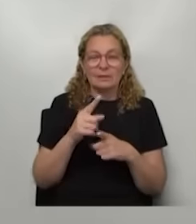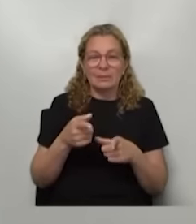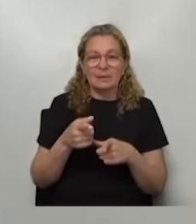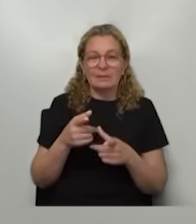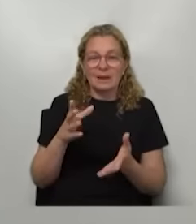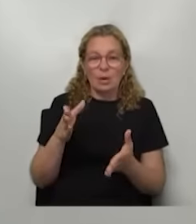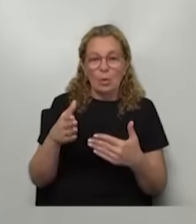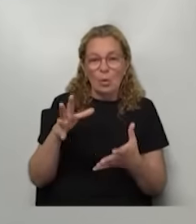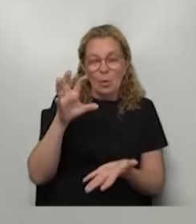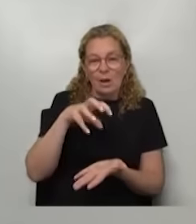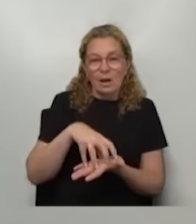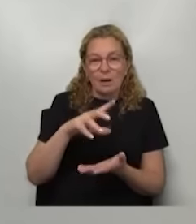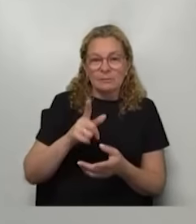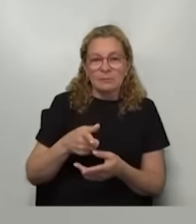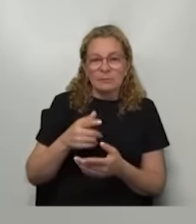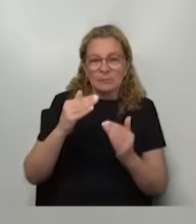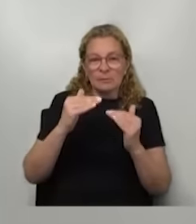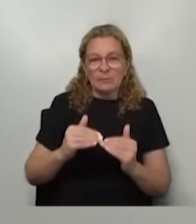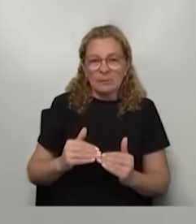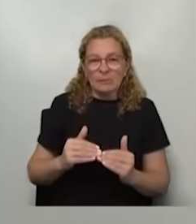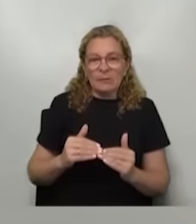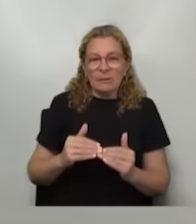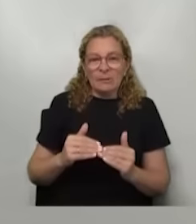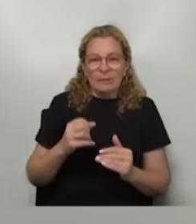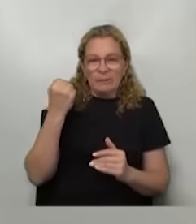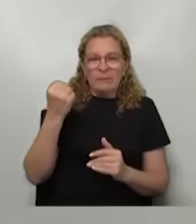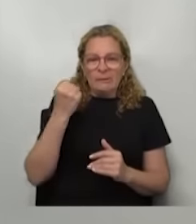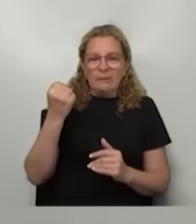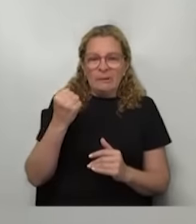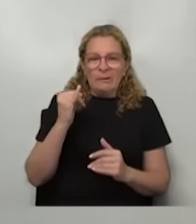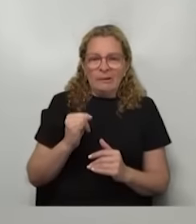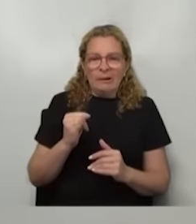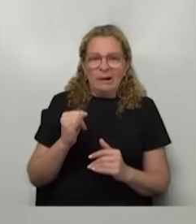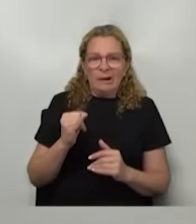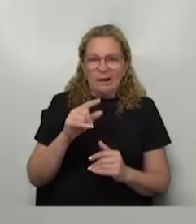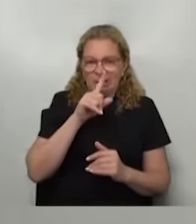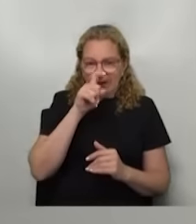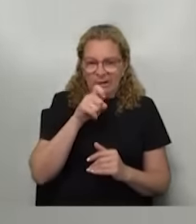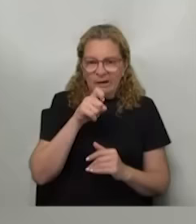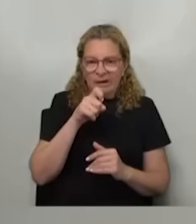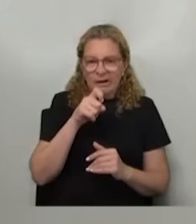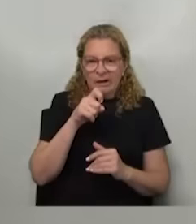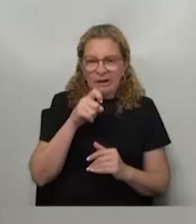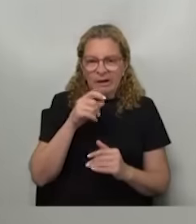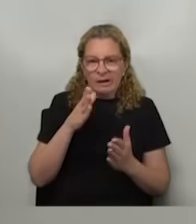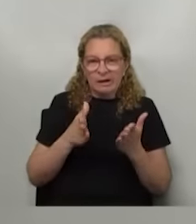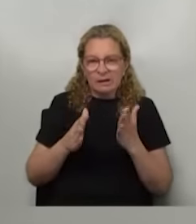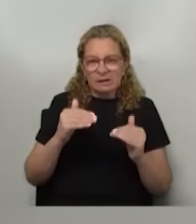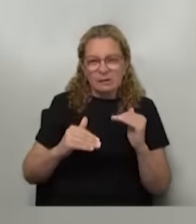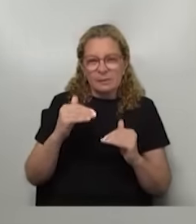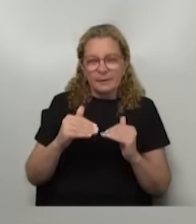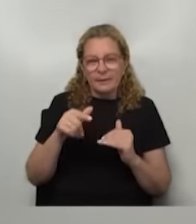regiones hay una disminución significativa eh de Montevideo Comparado a nivel